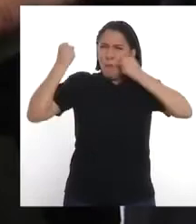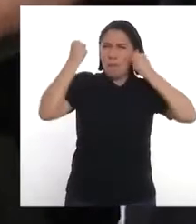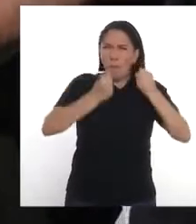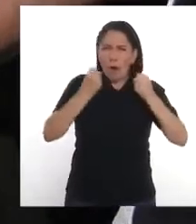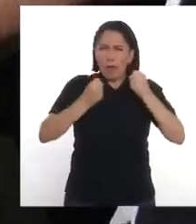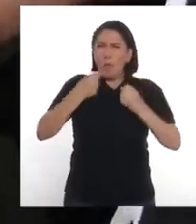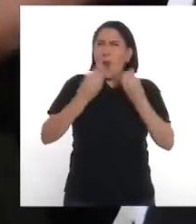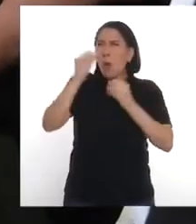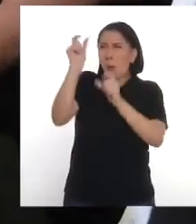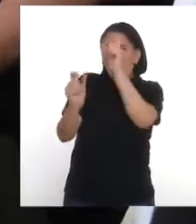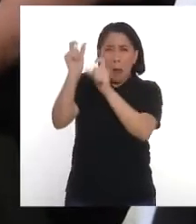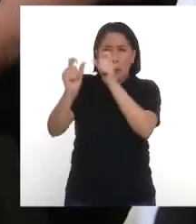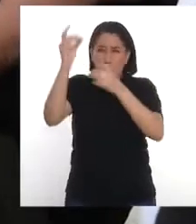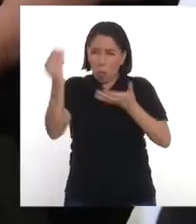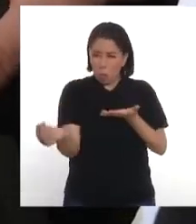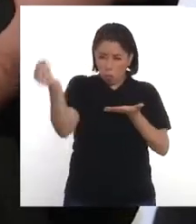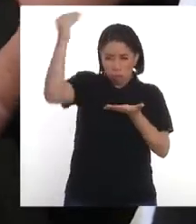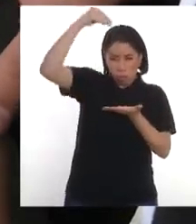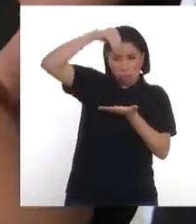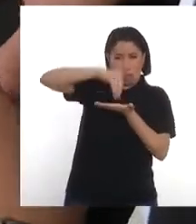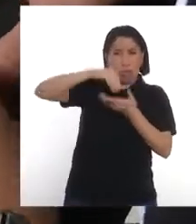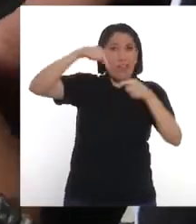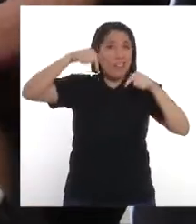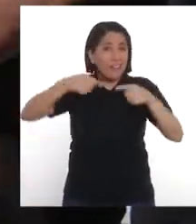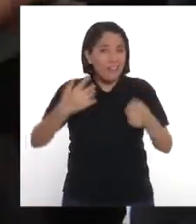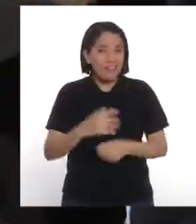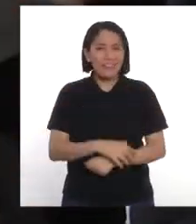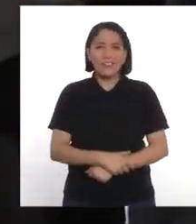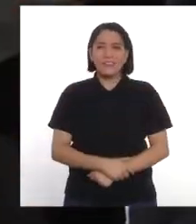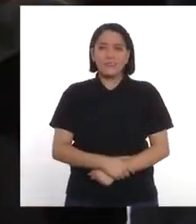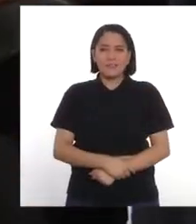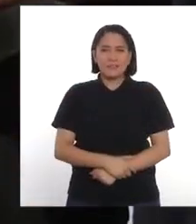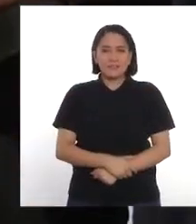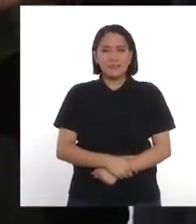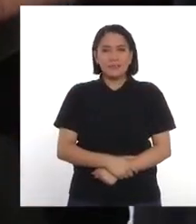para la gente que llega desde otros lados.